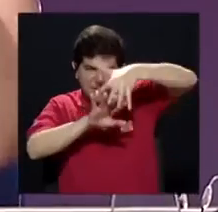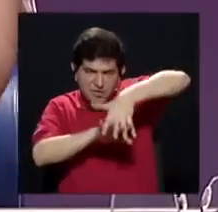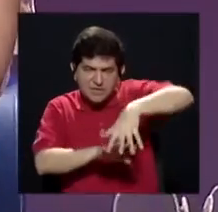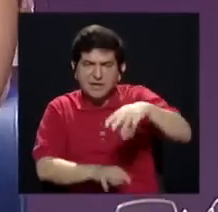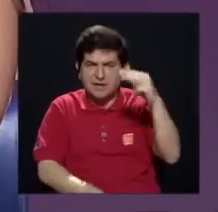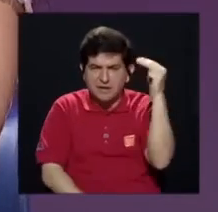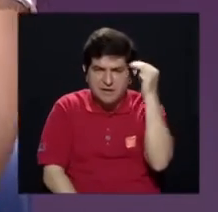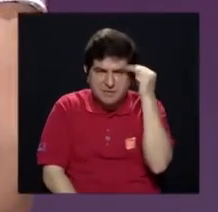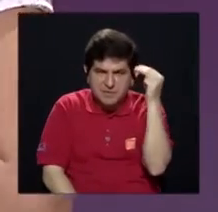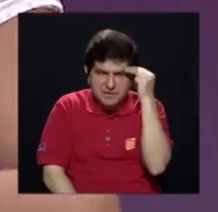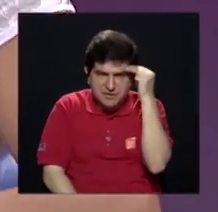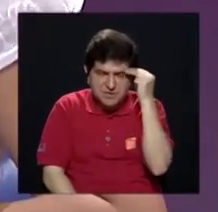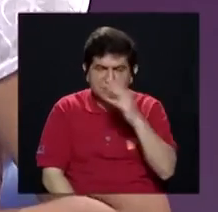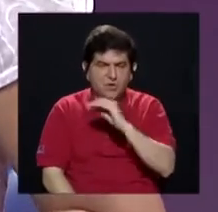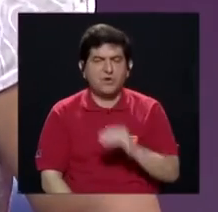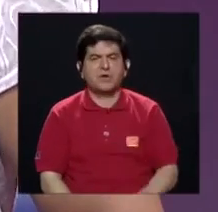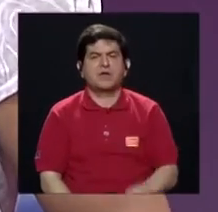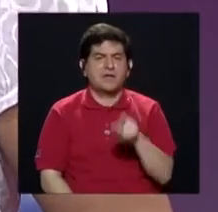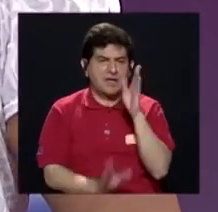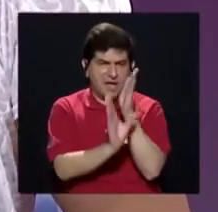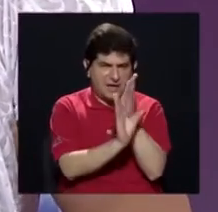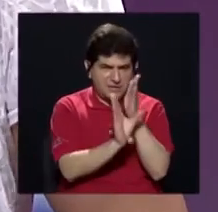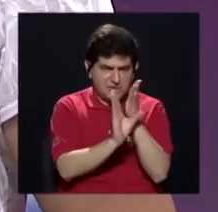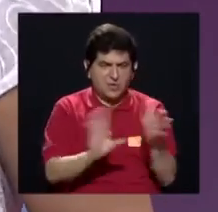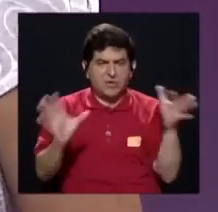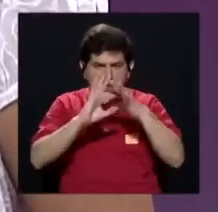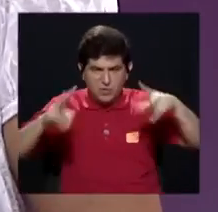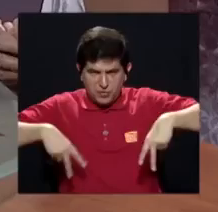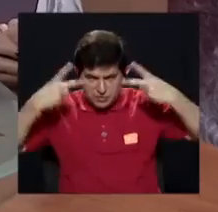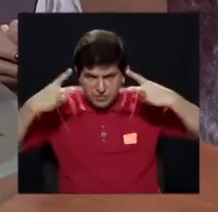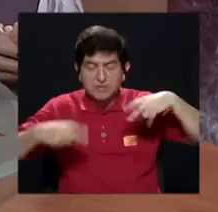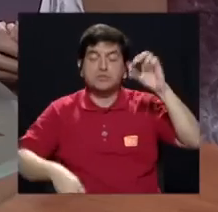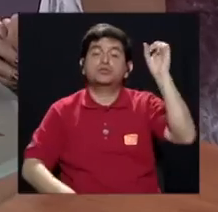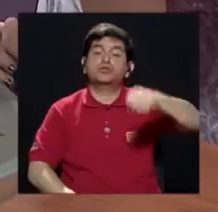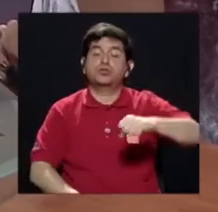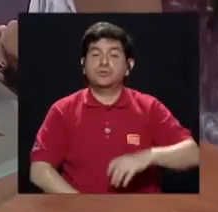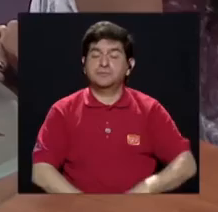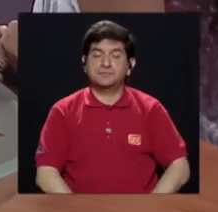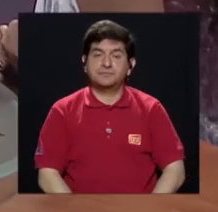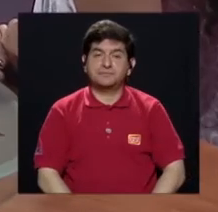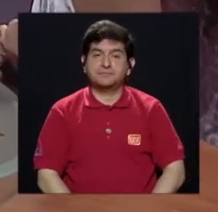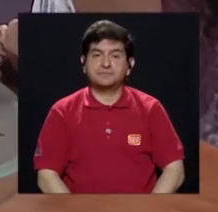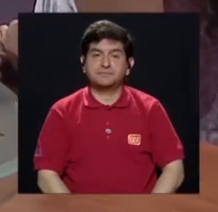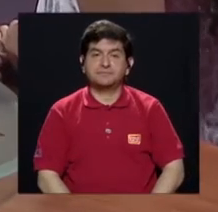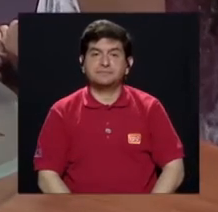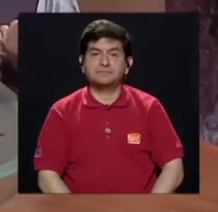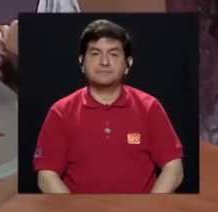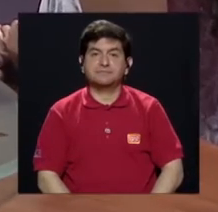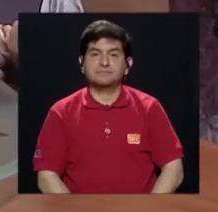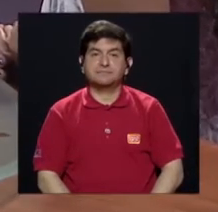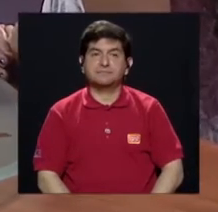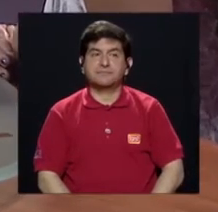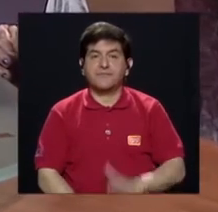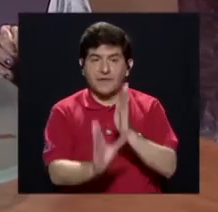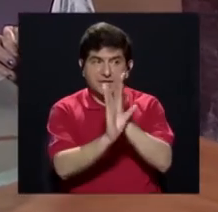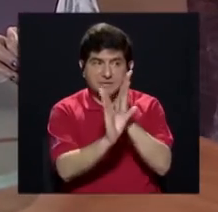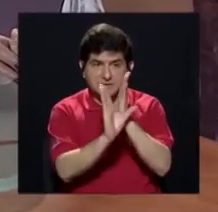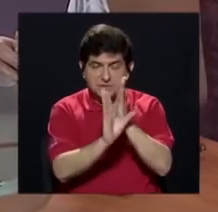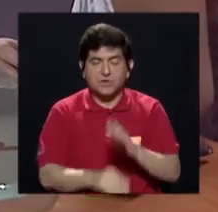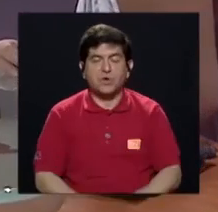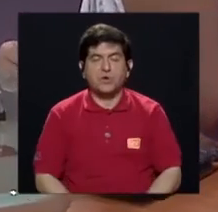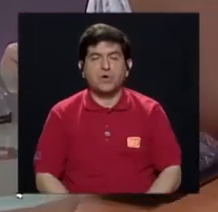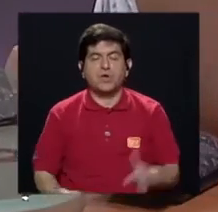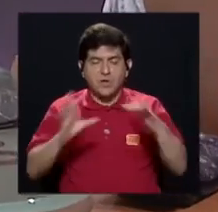meditación, en la psicología transpersonal. Sí. Sí. Entonces, en la psicología